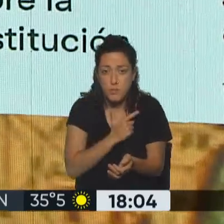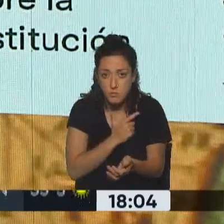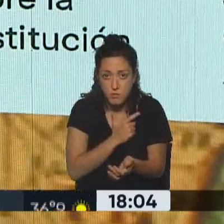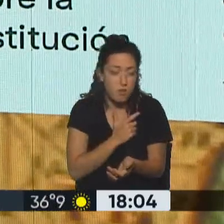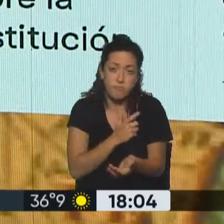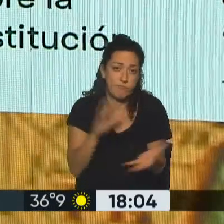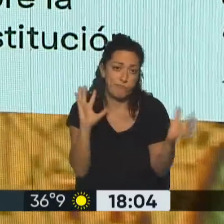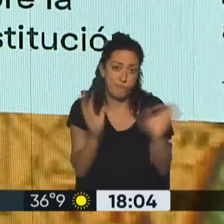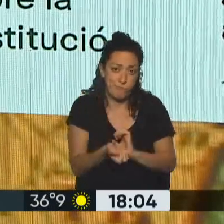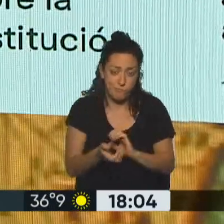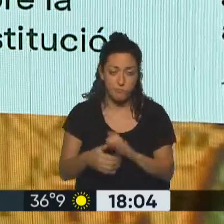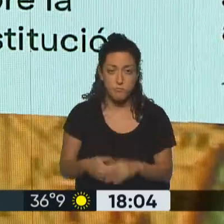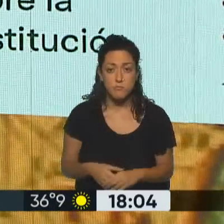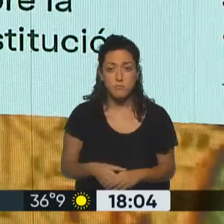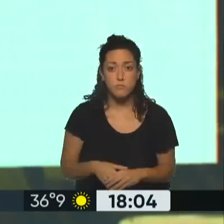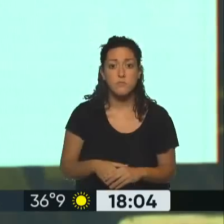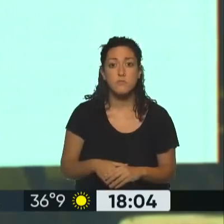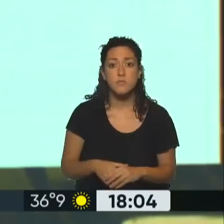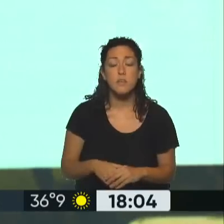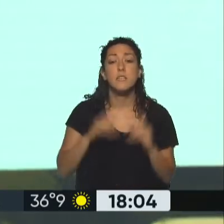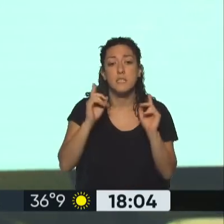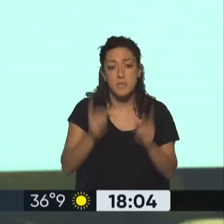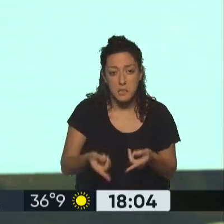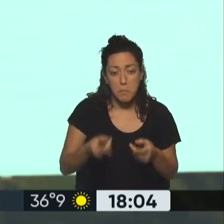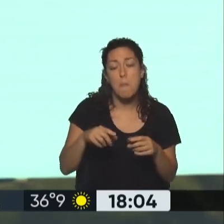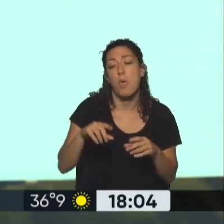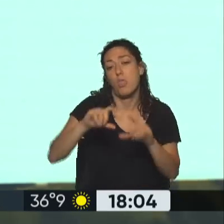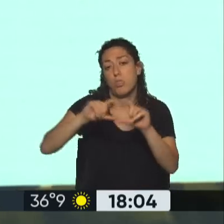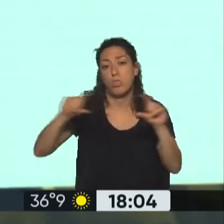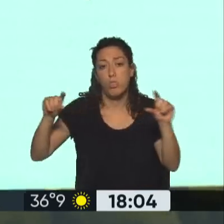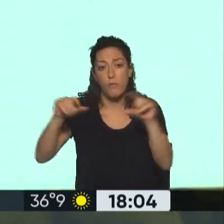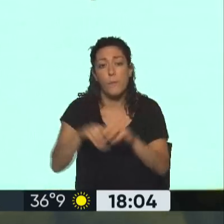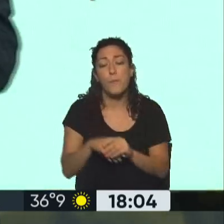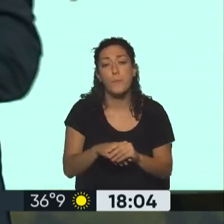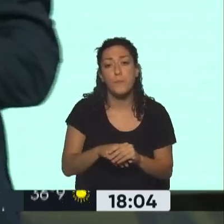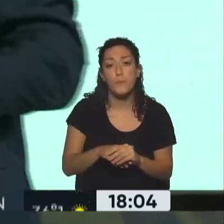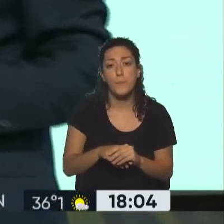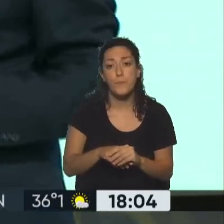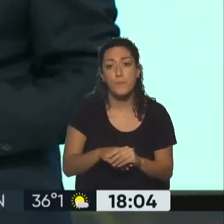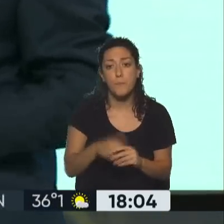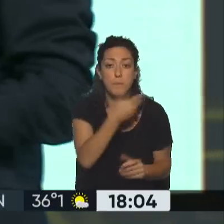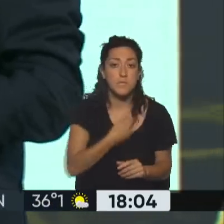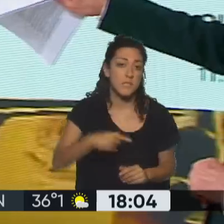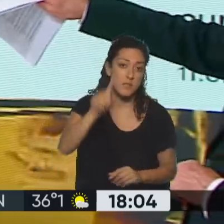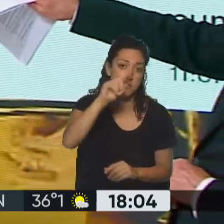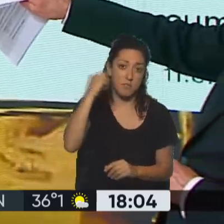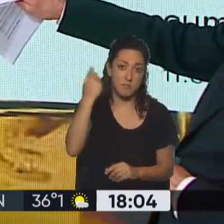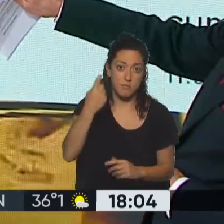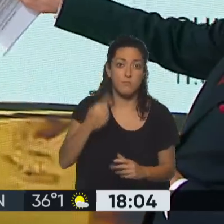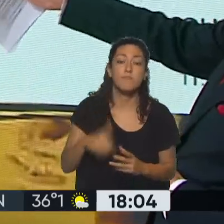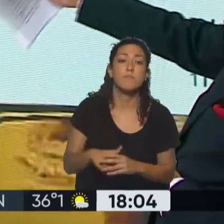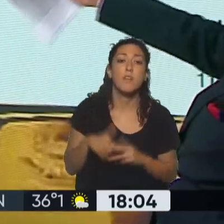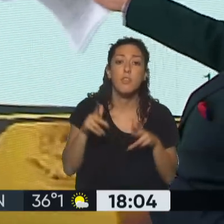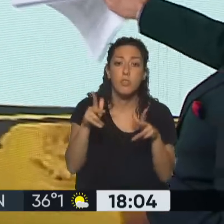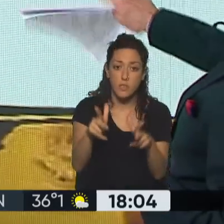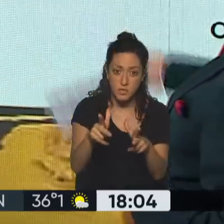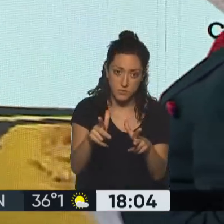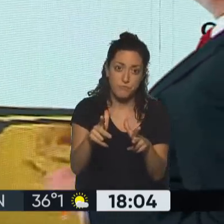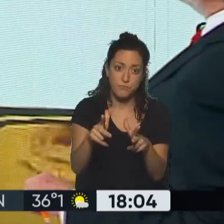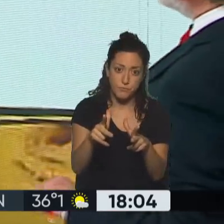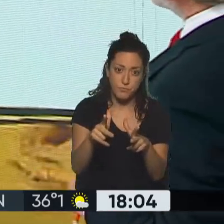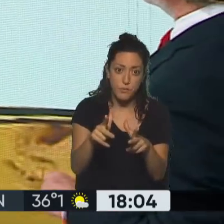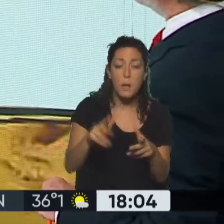Constitución Nacional y aporta y suma. Alberto Fernández, presidente de la República, dice: las políticas